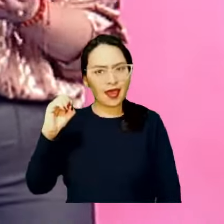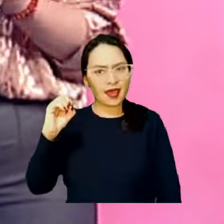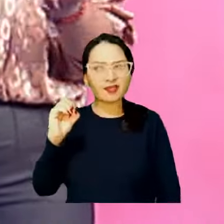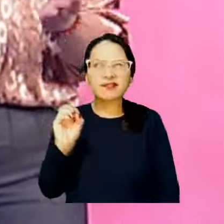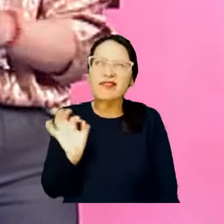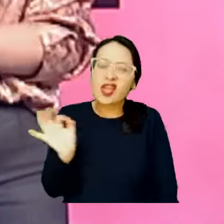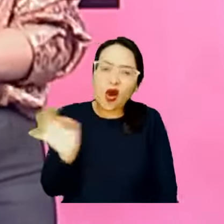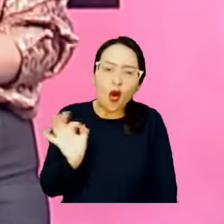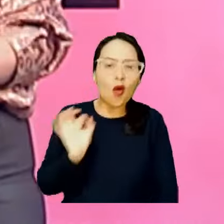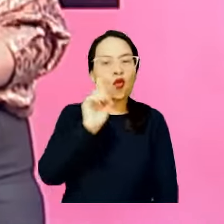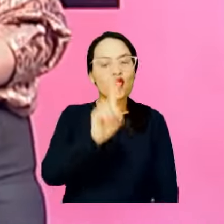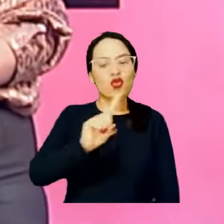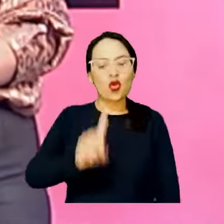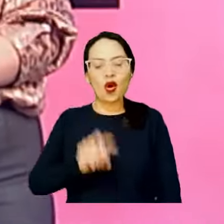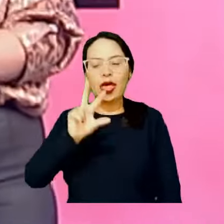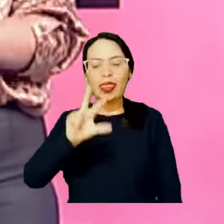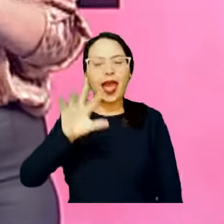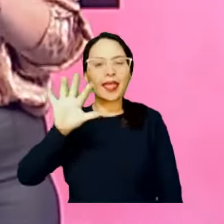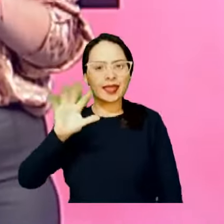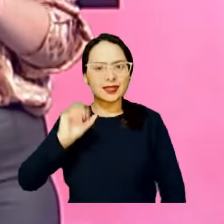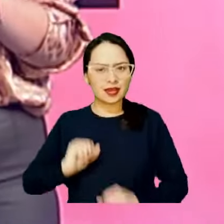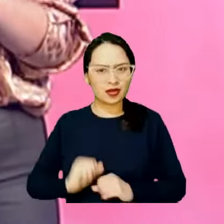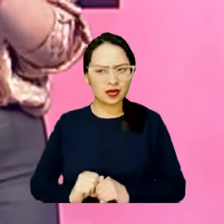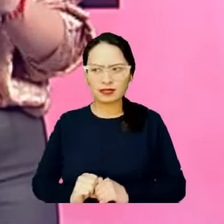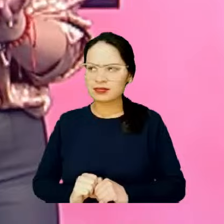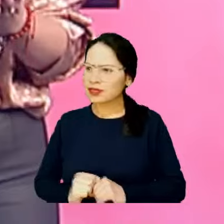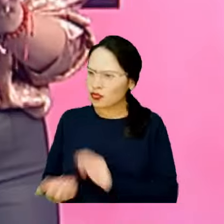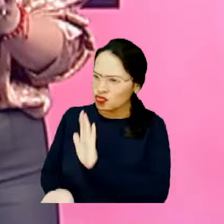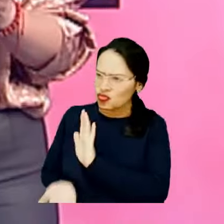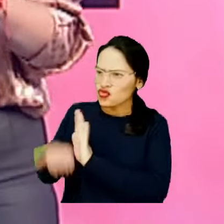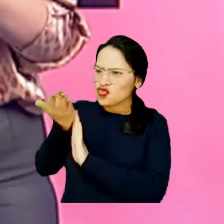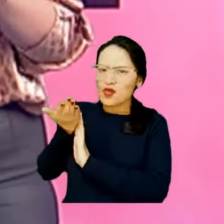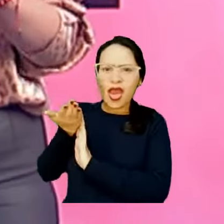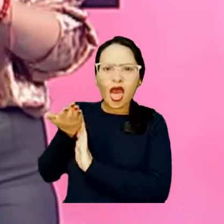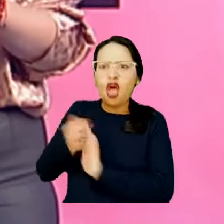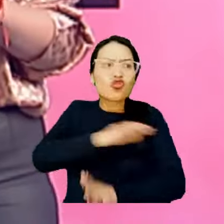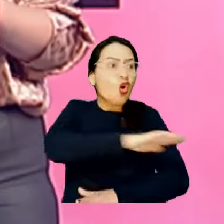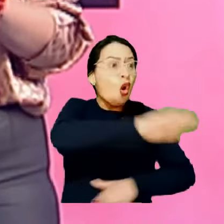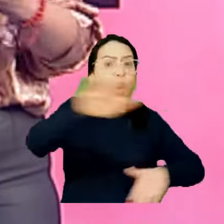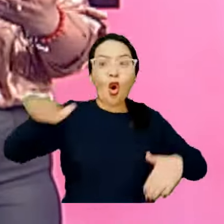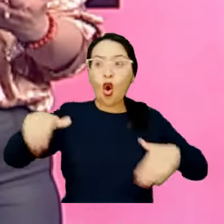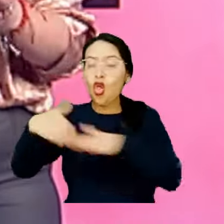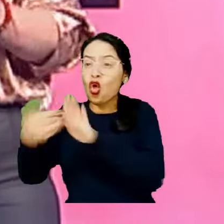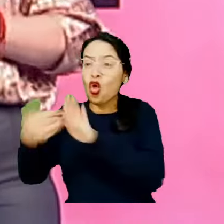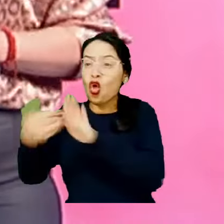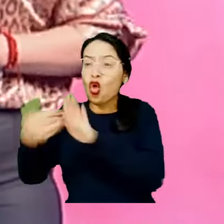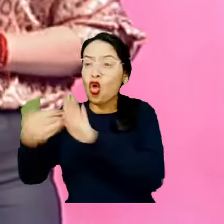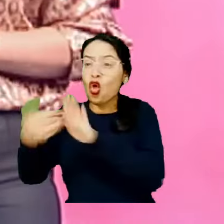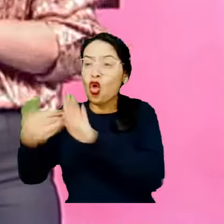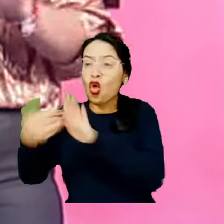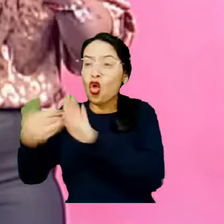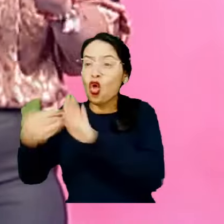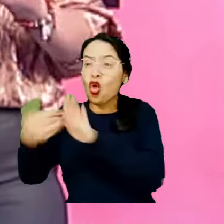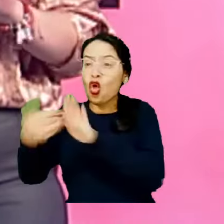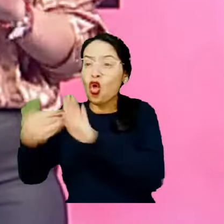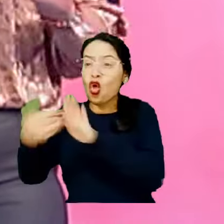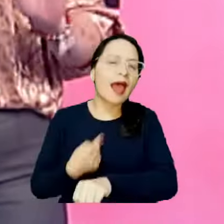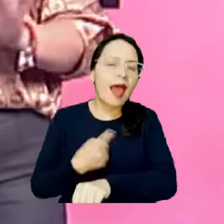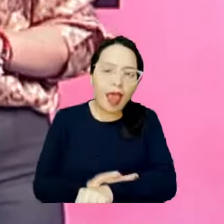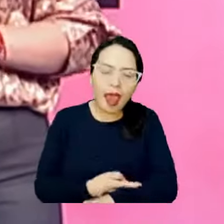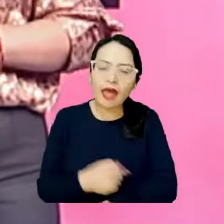en realidad si es que la subida no es tan alta. Así que estar muy pendientes como usuarios también a ver quiénes, qué productos sí tienen IVA, qué